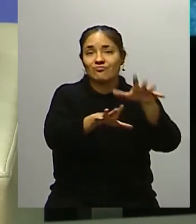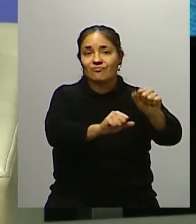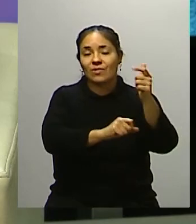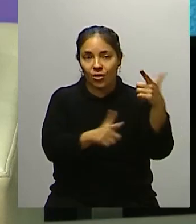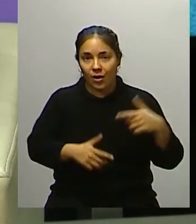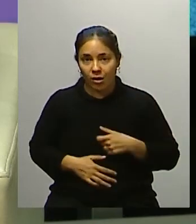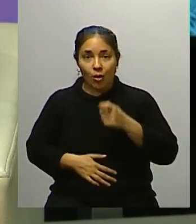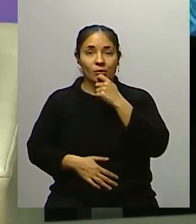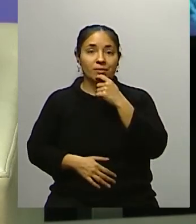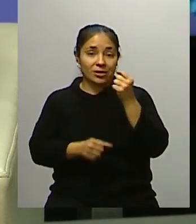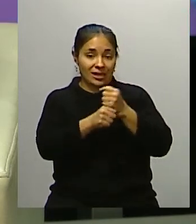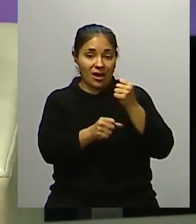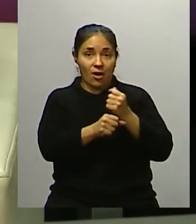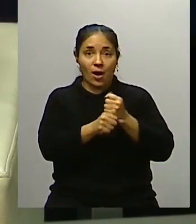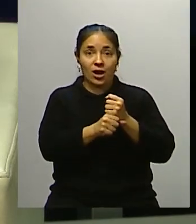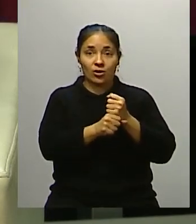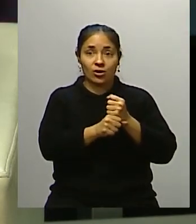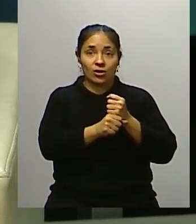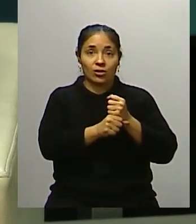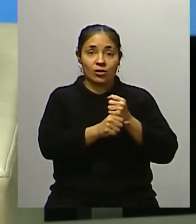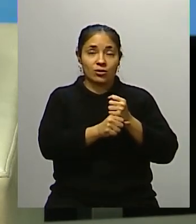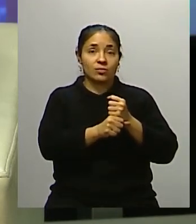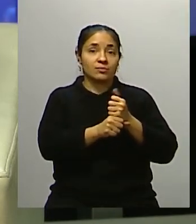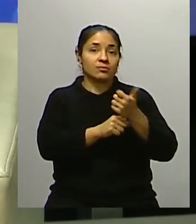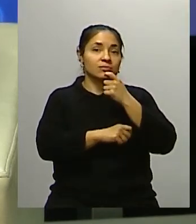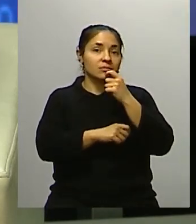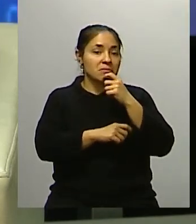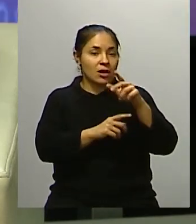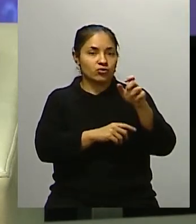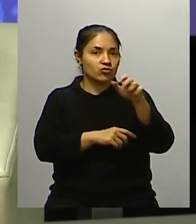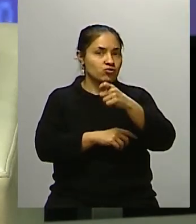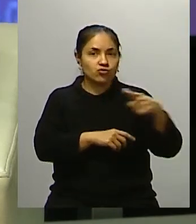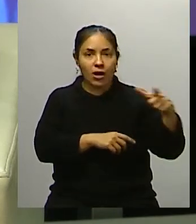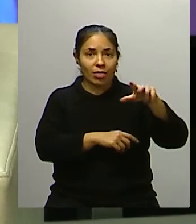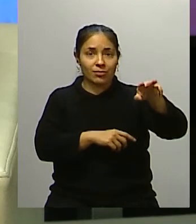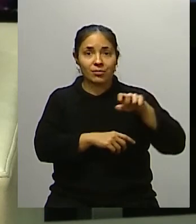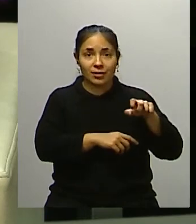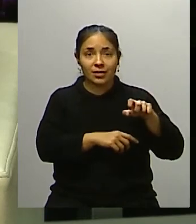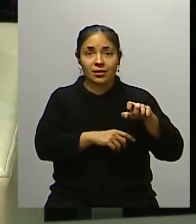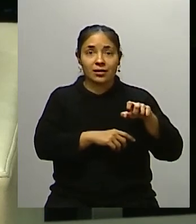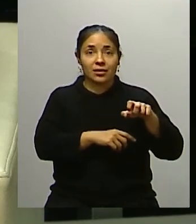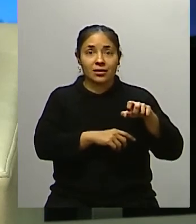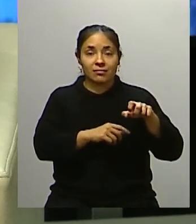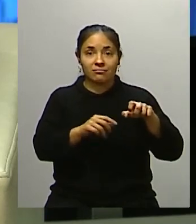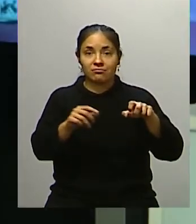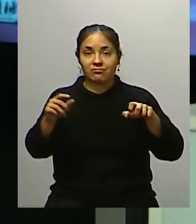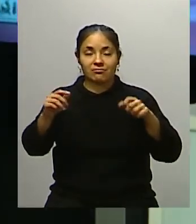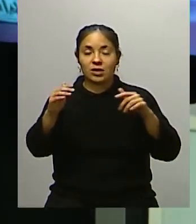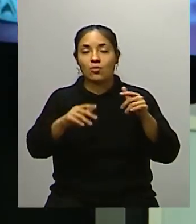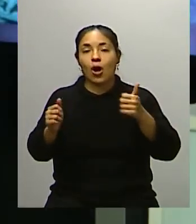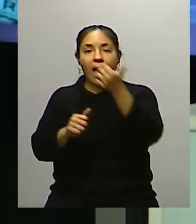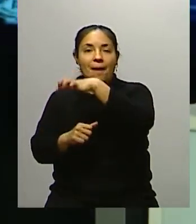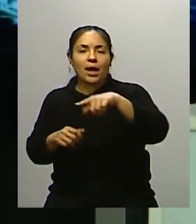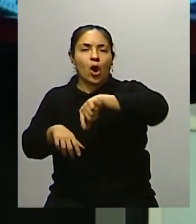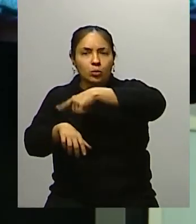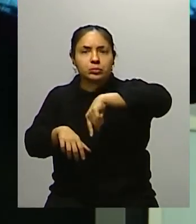o que tenía no le daba los mismos ingresos que le daría esta plataforma, por más de que tenga que trabajar más cantidad de horas. Bueno, y ahí entramos a otro tema. En